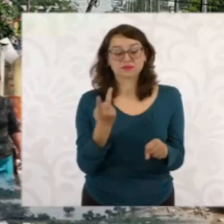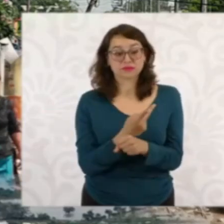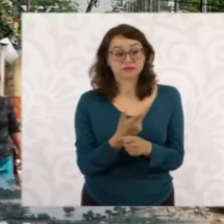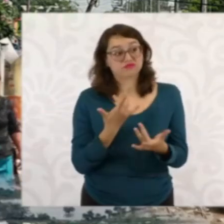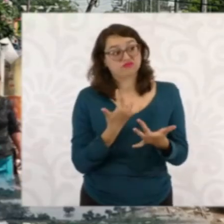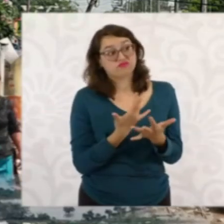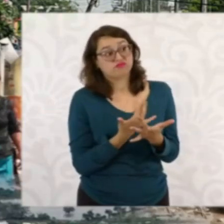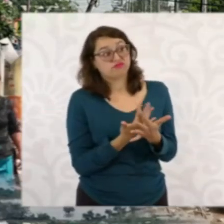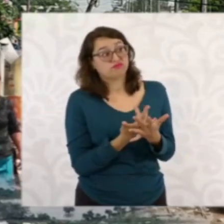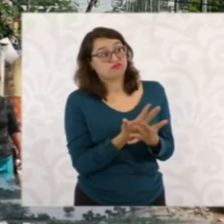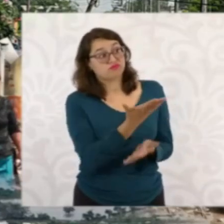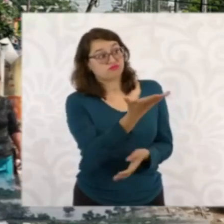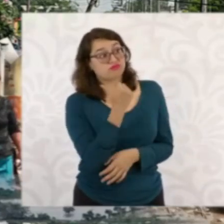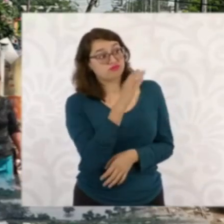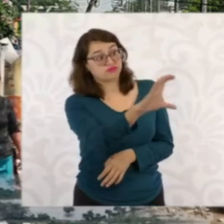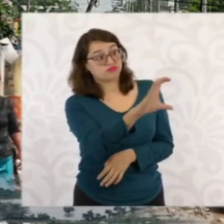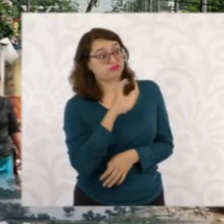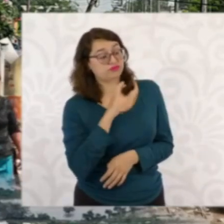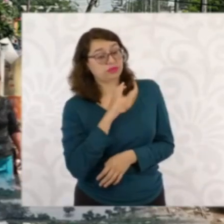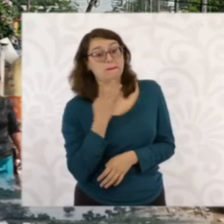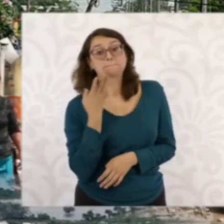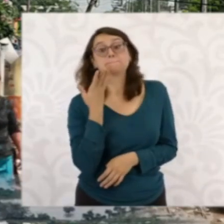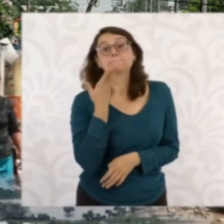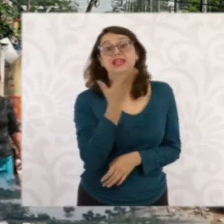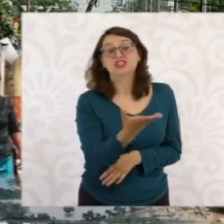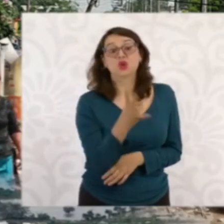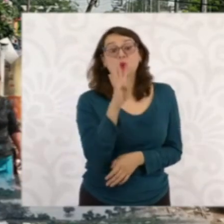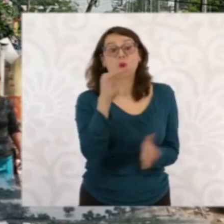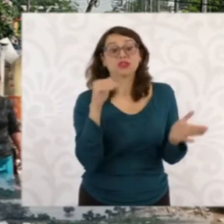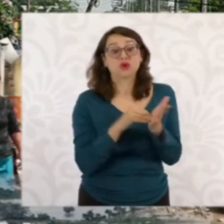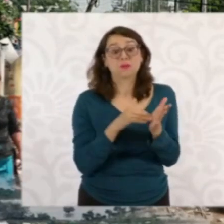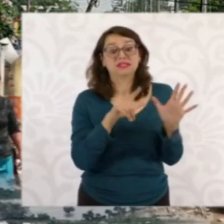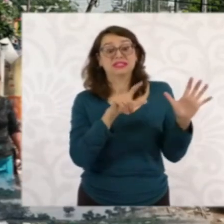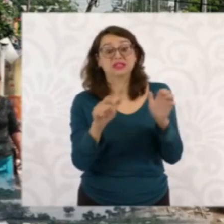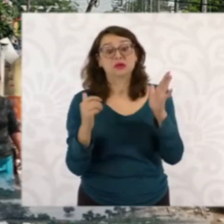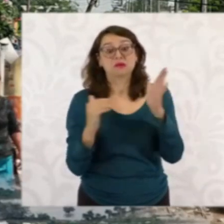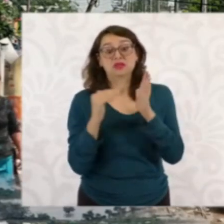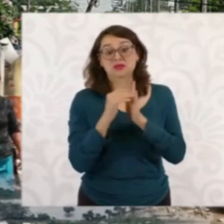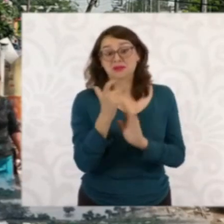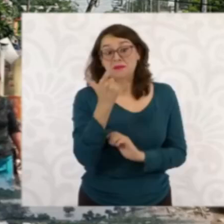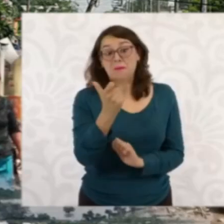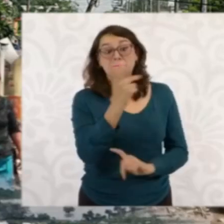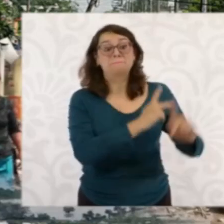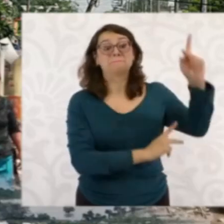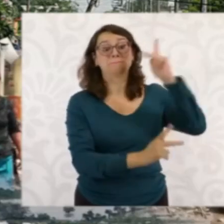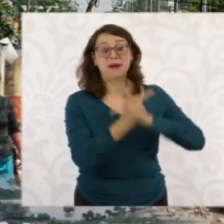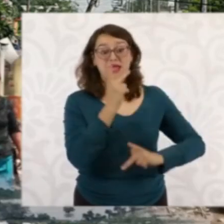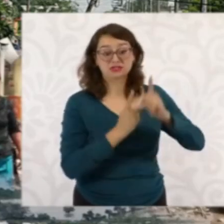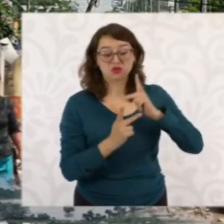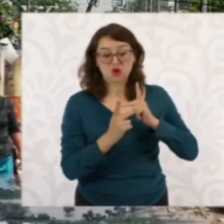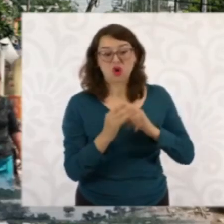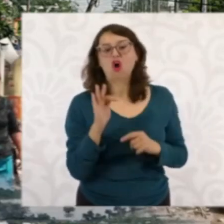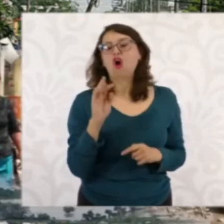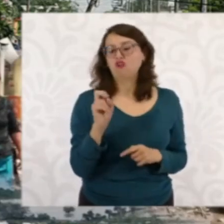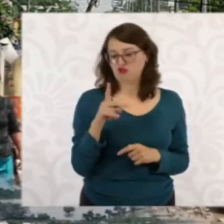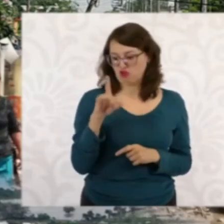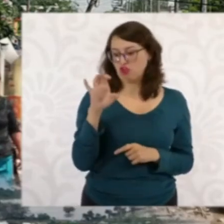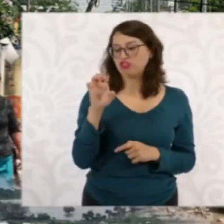dinero, pidió una línea de crédito de 4,700 millones de pesos. El Fonden autoriza para